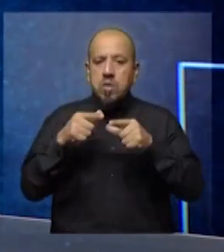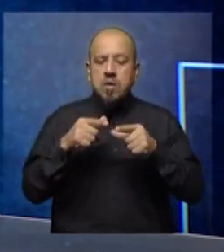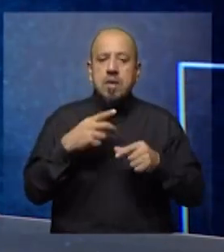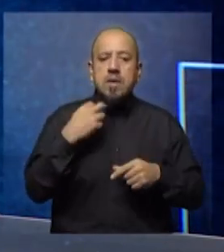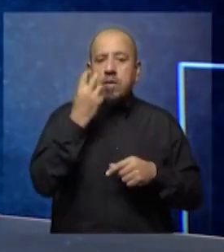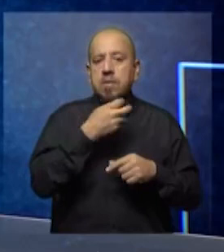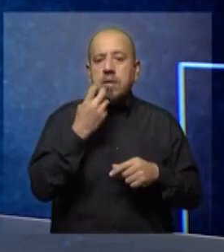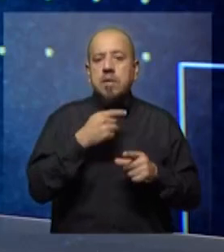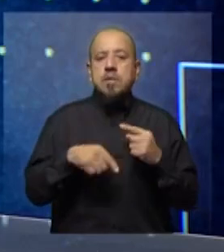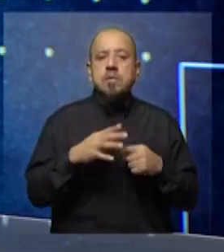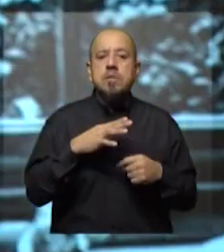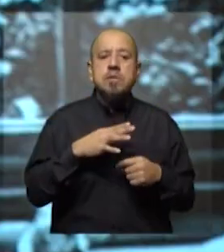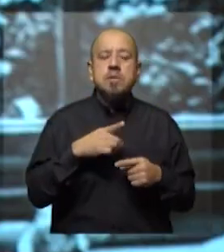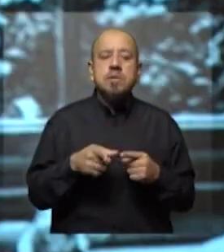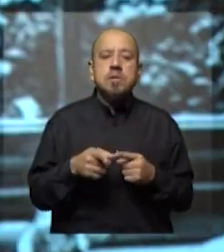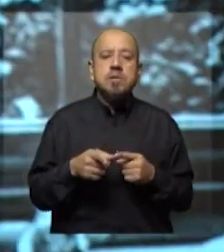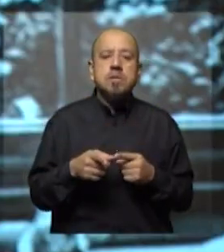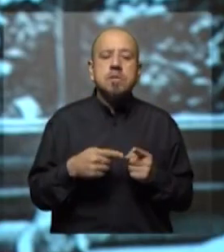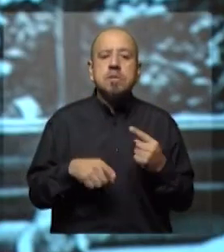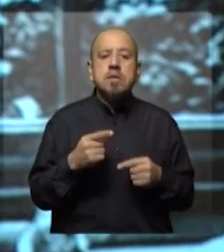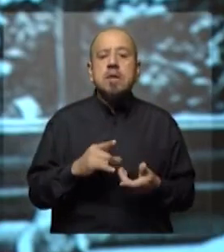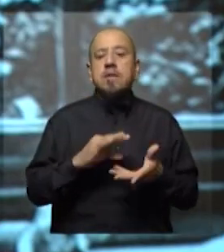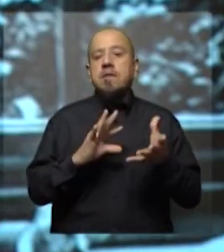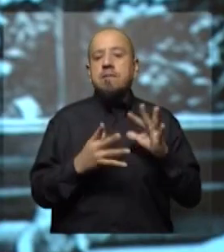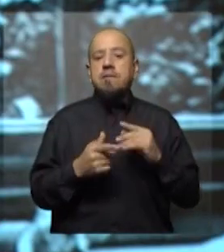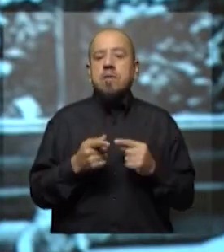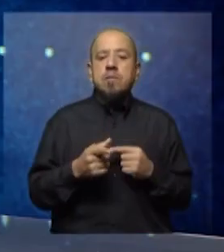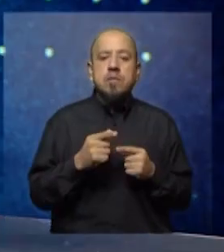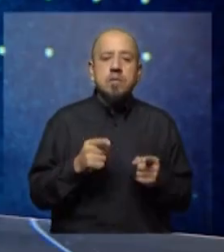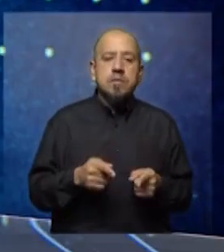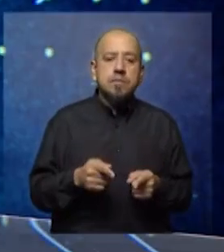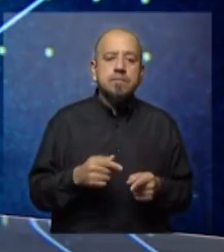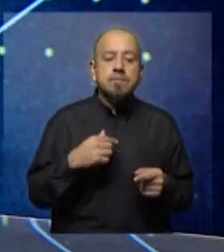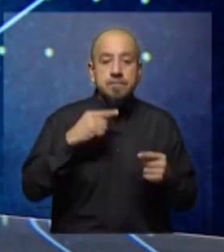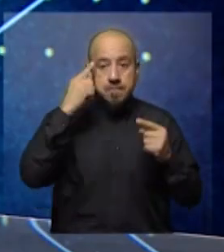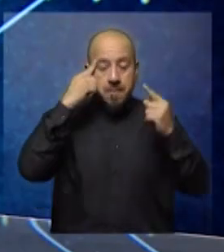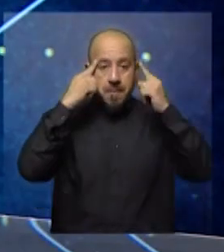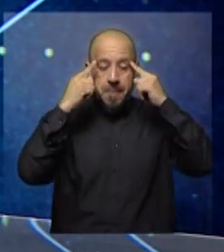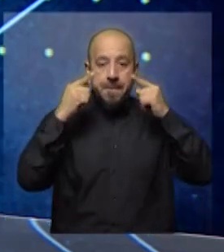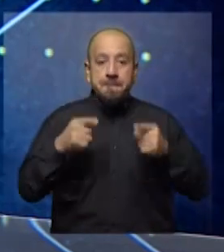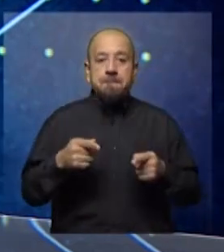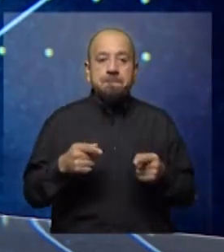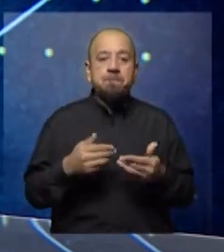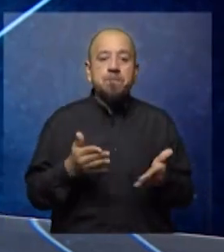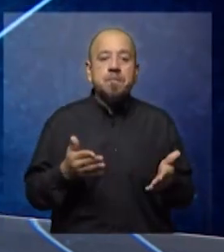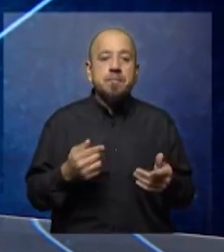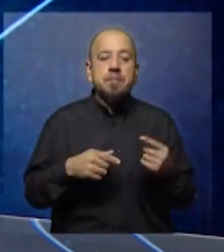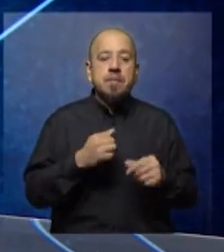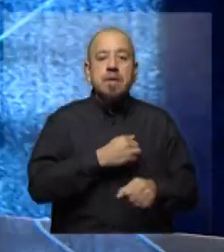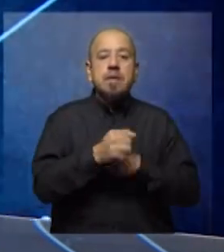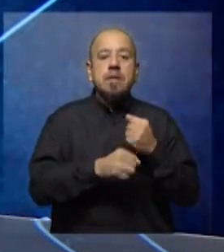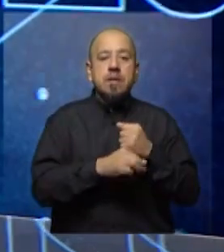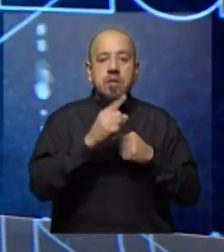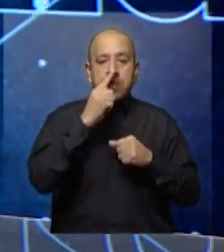tiene que ver con las mediaciones las formas en que yo puedo pensar y transmitir mis pensamientos que para alguien en el año